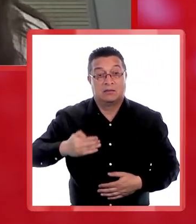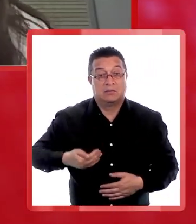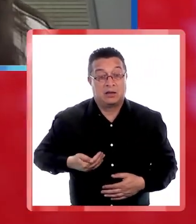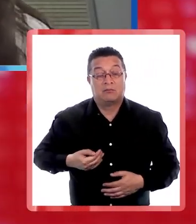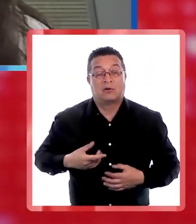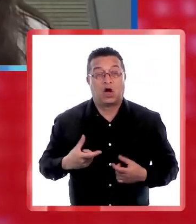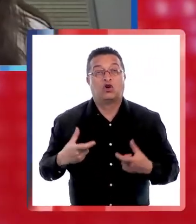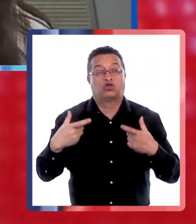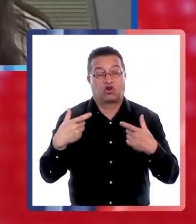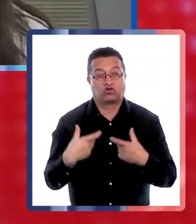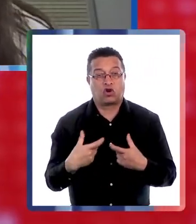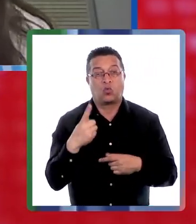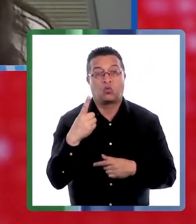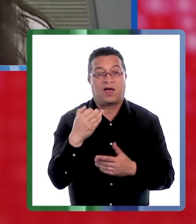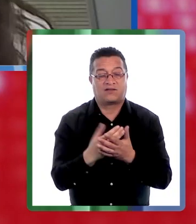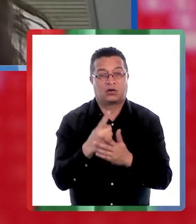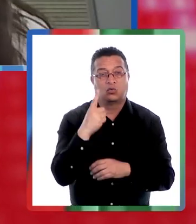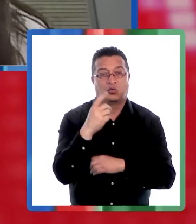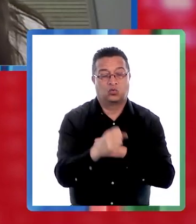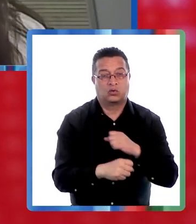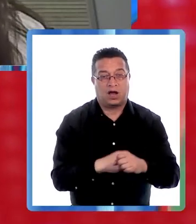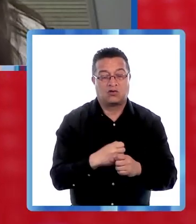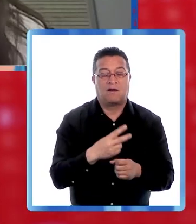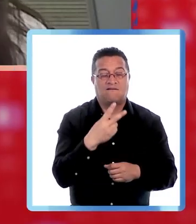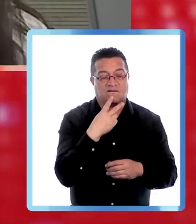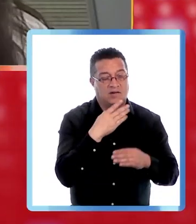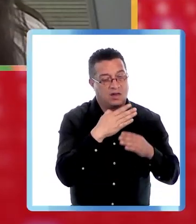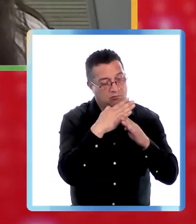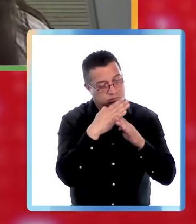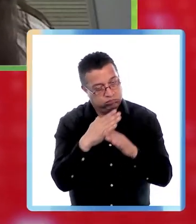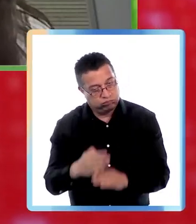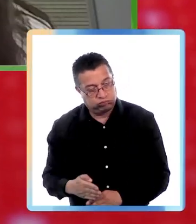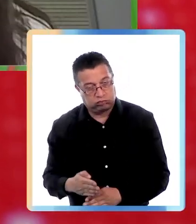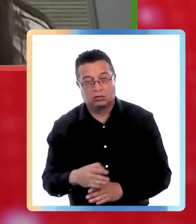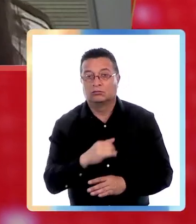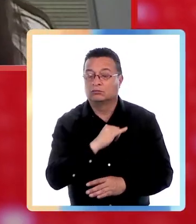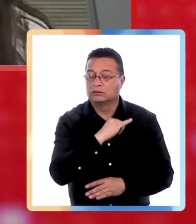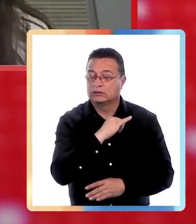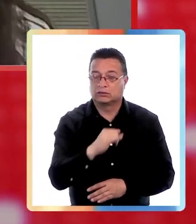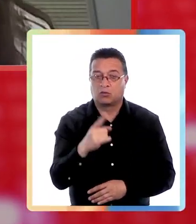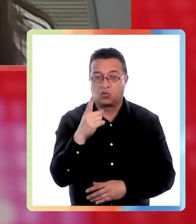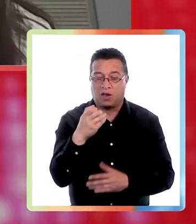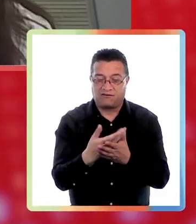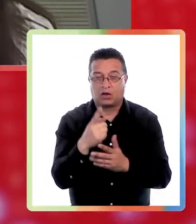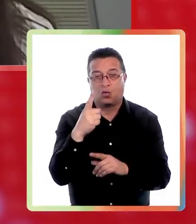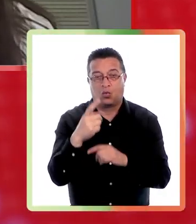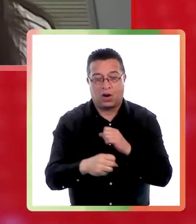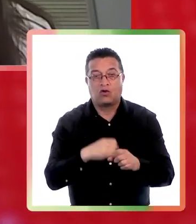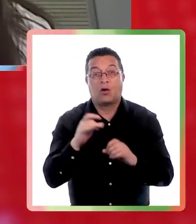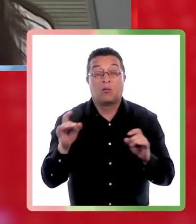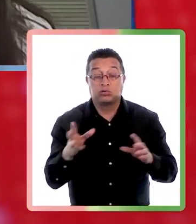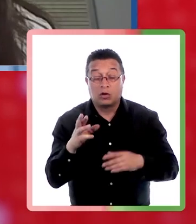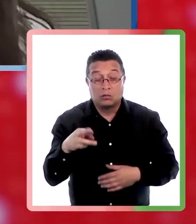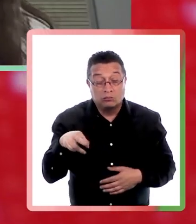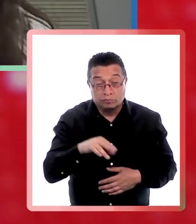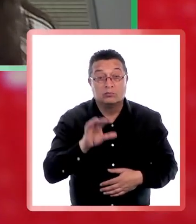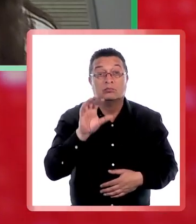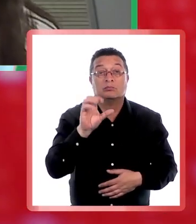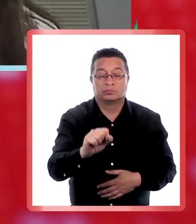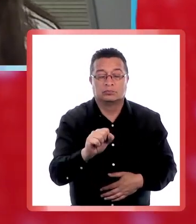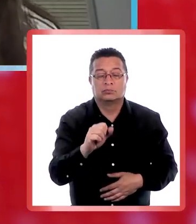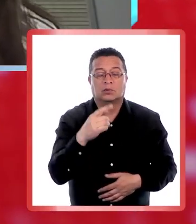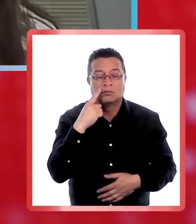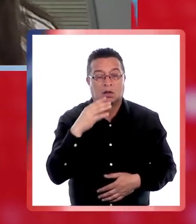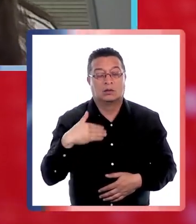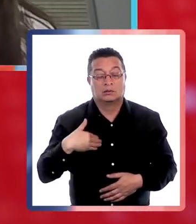se controla por lo menos una vez al año de por vida. Claro. De manera de que si se presenta una recurrencia, uno también